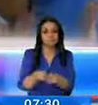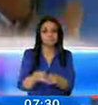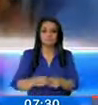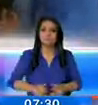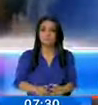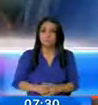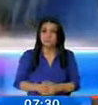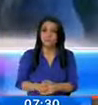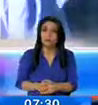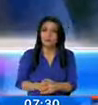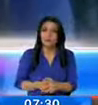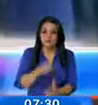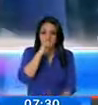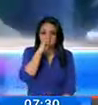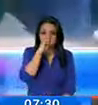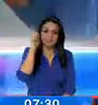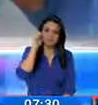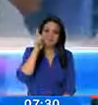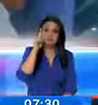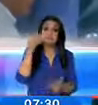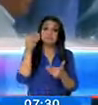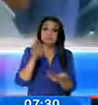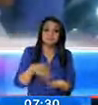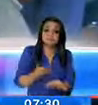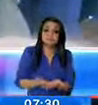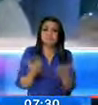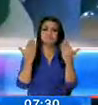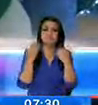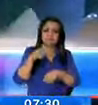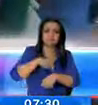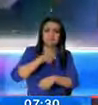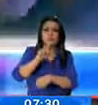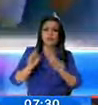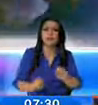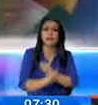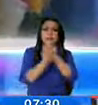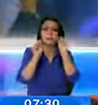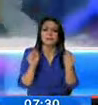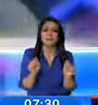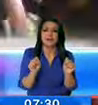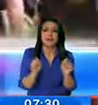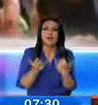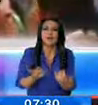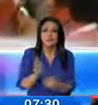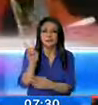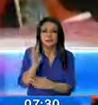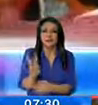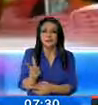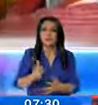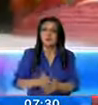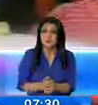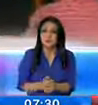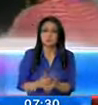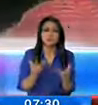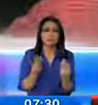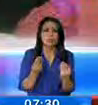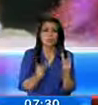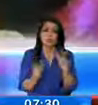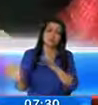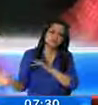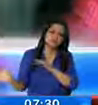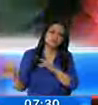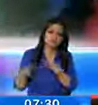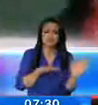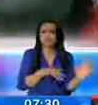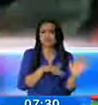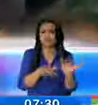El líder político llegó a Guayaquil alrededor de la una de la madrugada de este viernes y fue recibido por